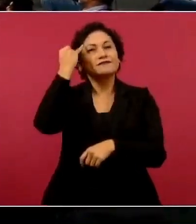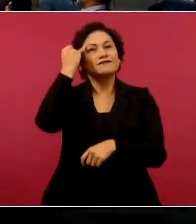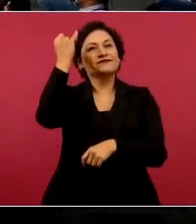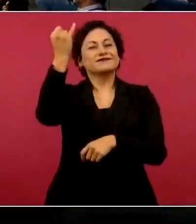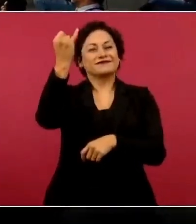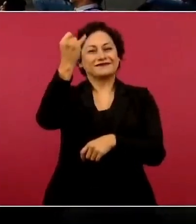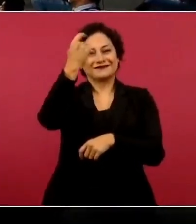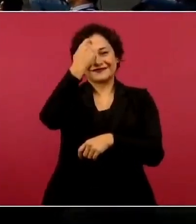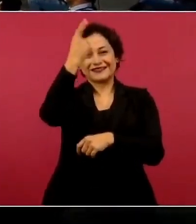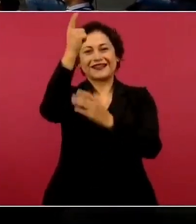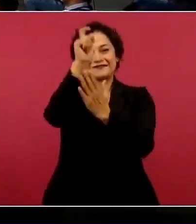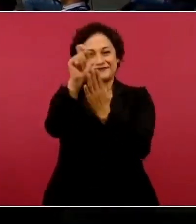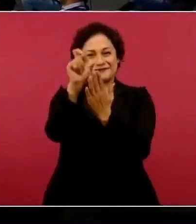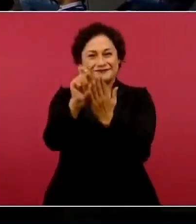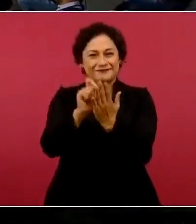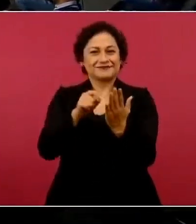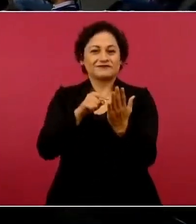un escritor genial